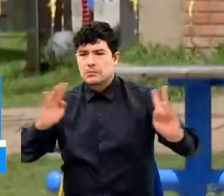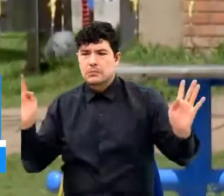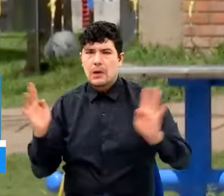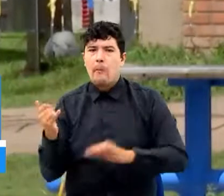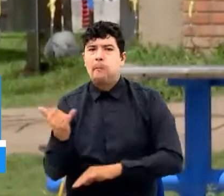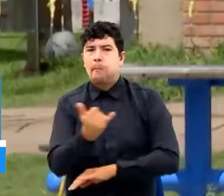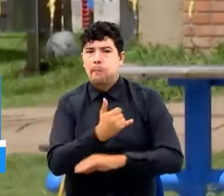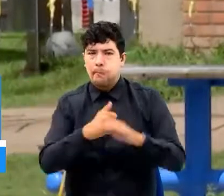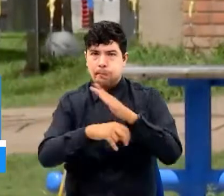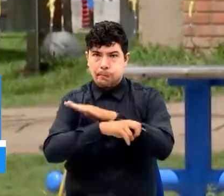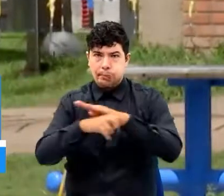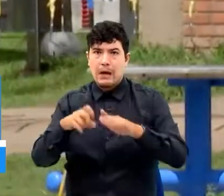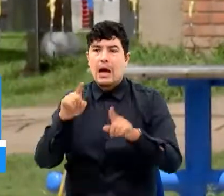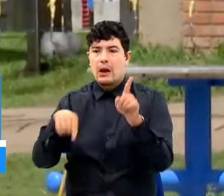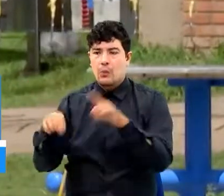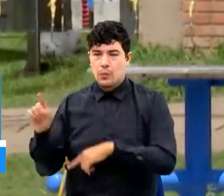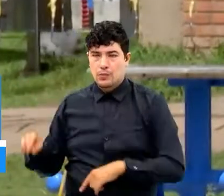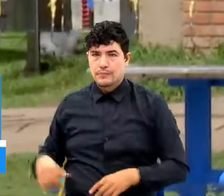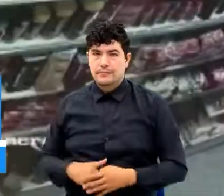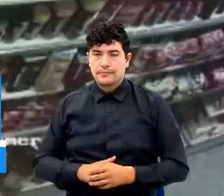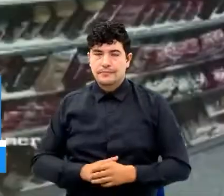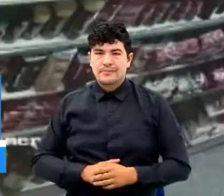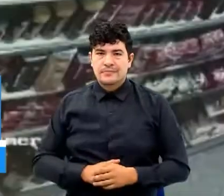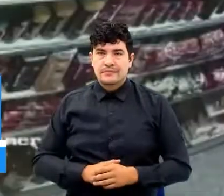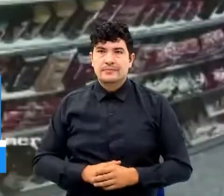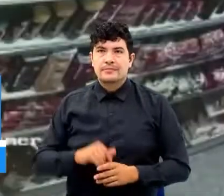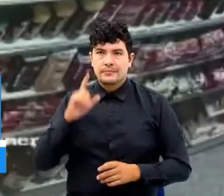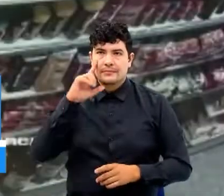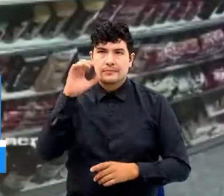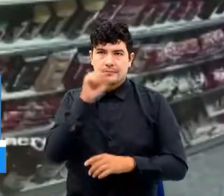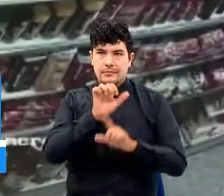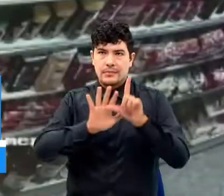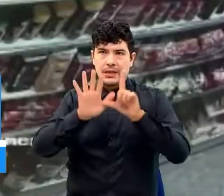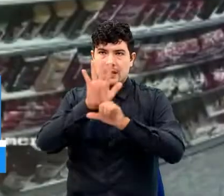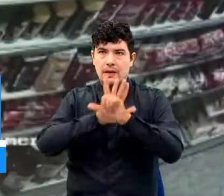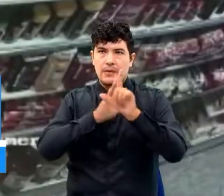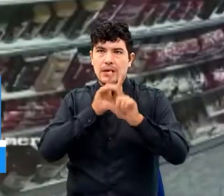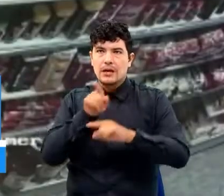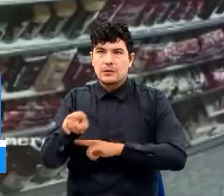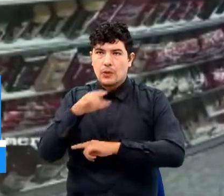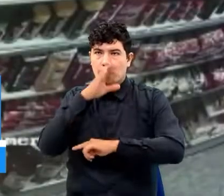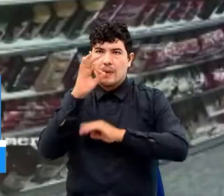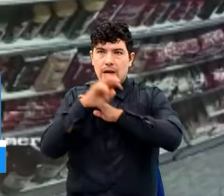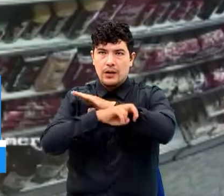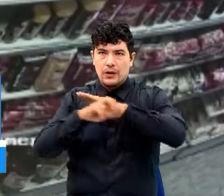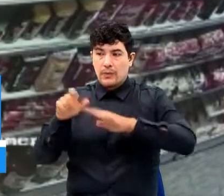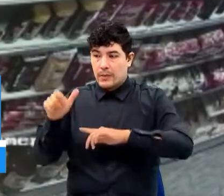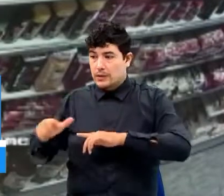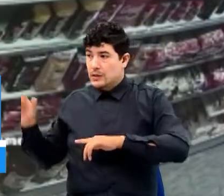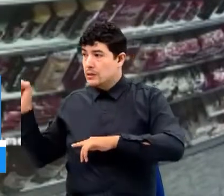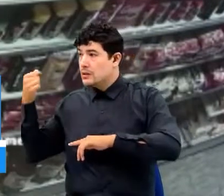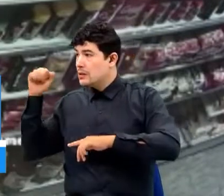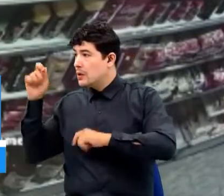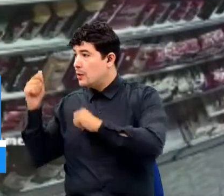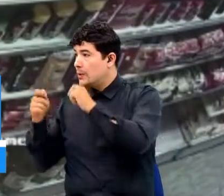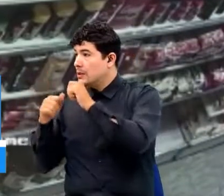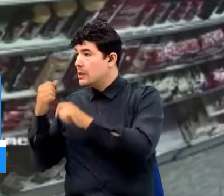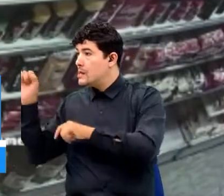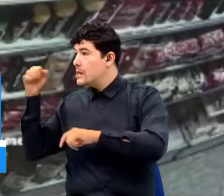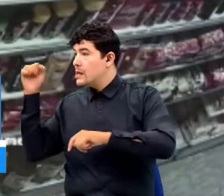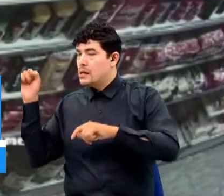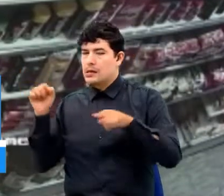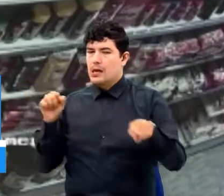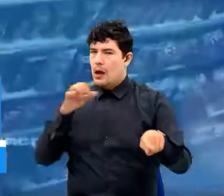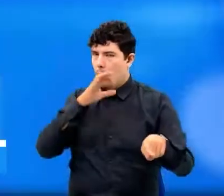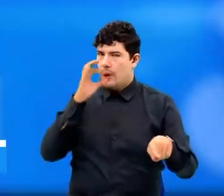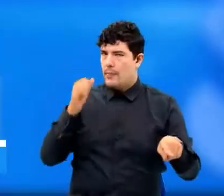o transitan por las calles de la ciudad. En los videos se observa a los presuntos ladrones esperando el descuido de los comerciantes para cometer los hurtos y